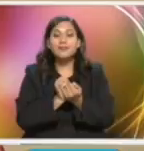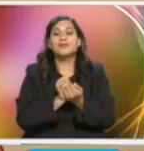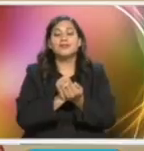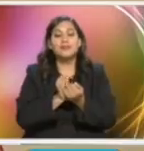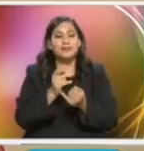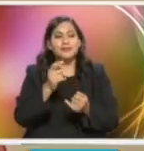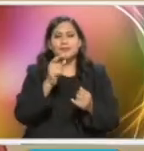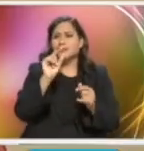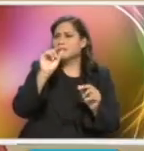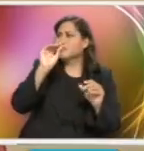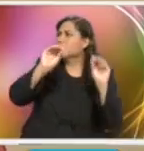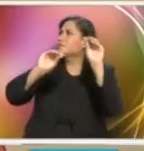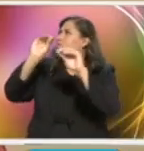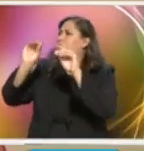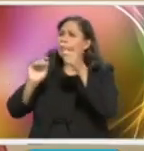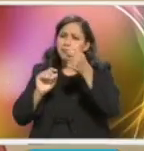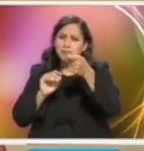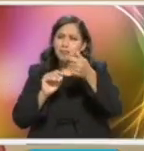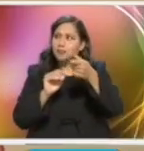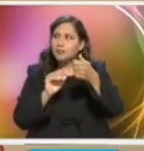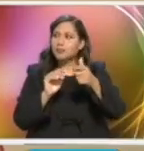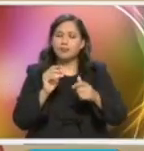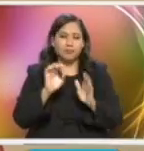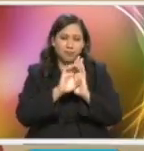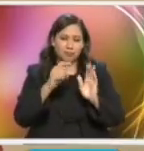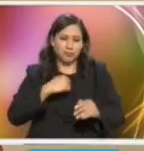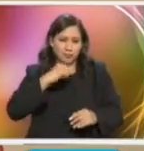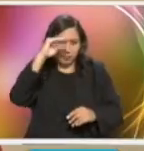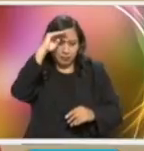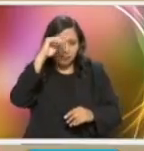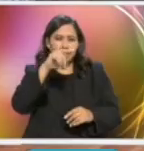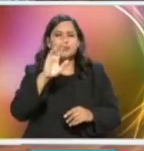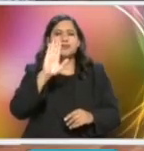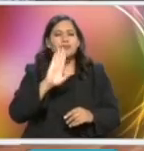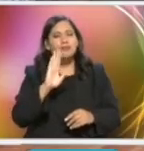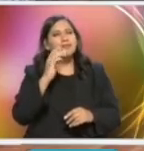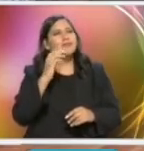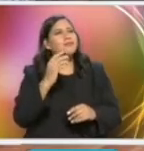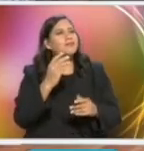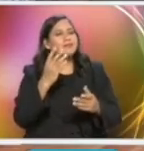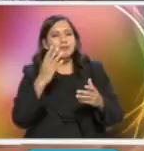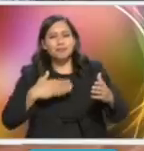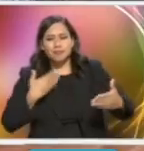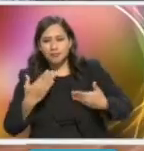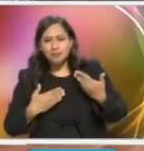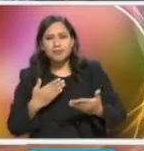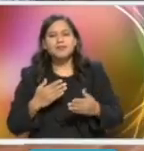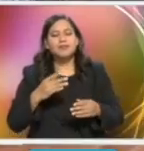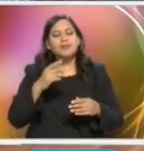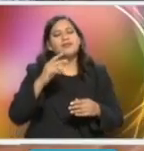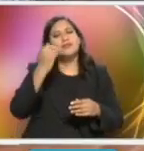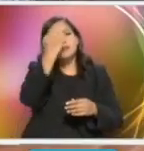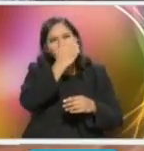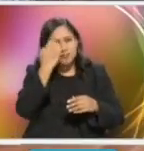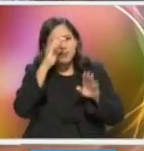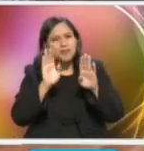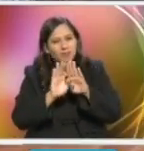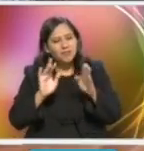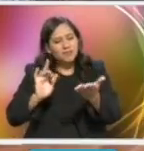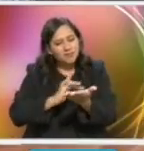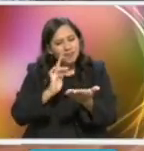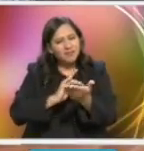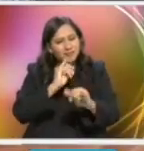muy poquitos elementos, yo decía que es hacerlo muy análogo, ver todo lo digital.